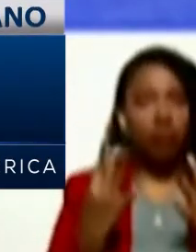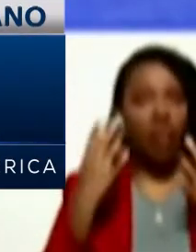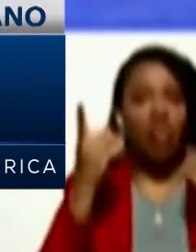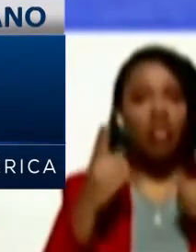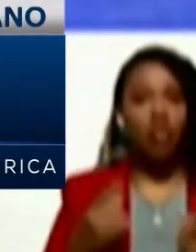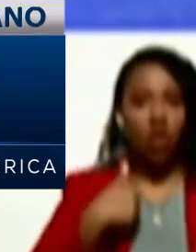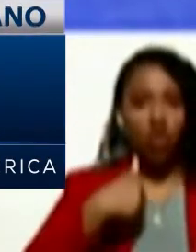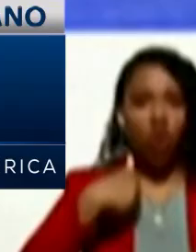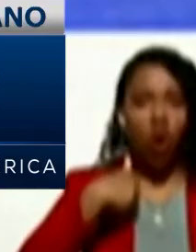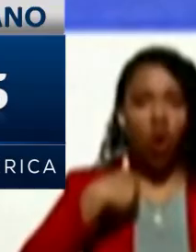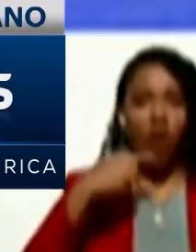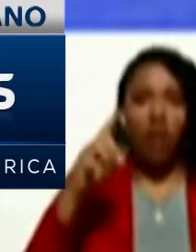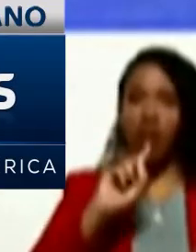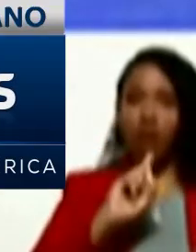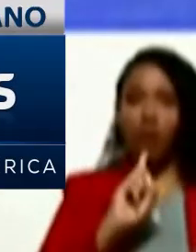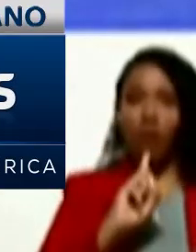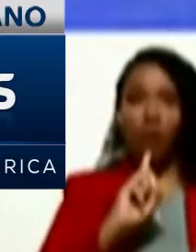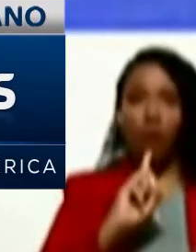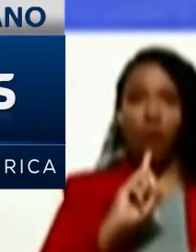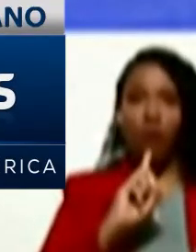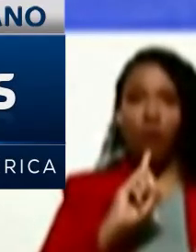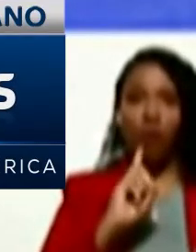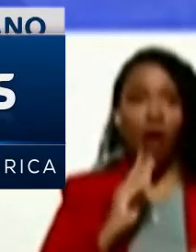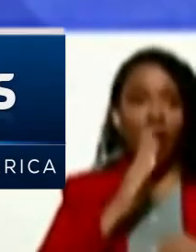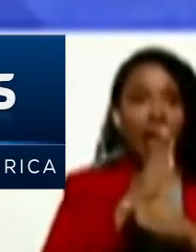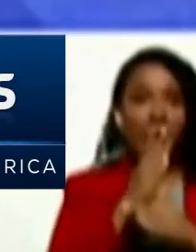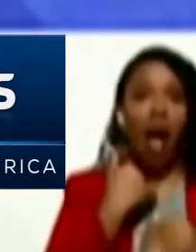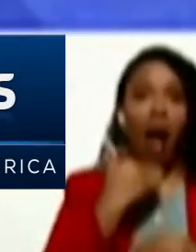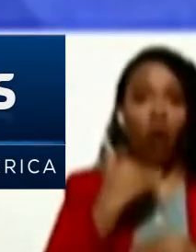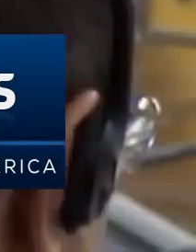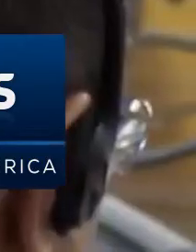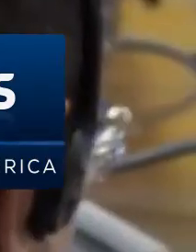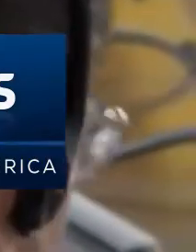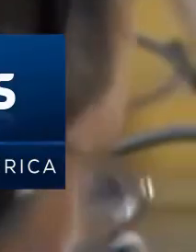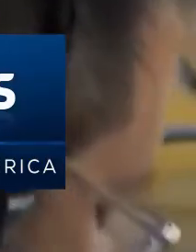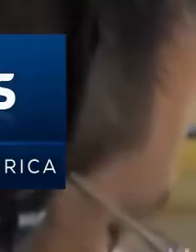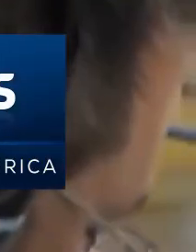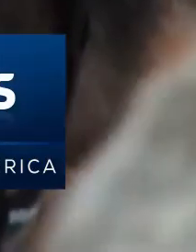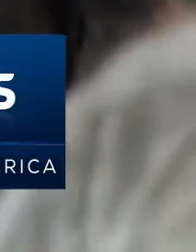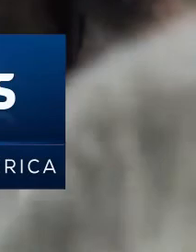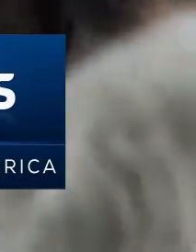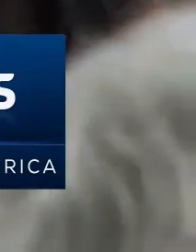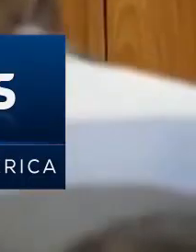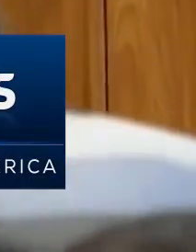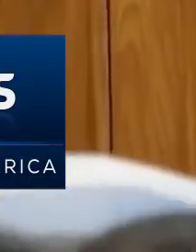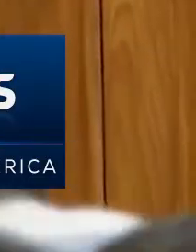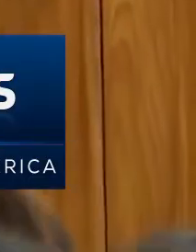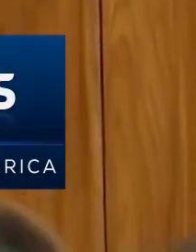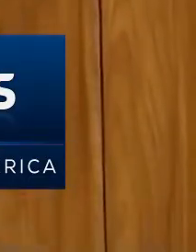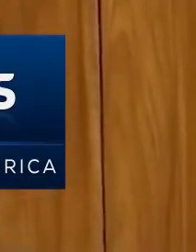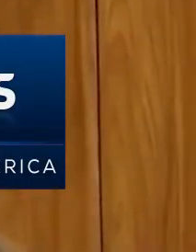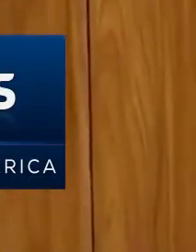de no caer en las provocaciones.